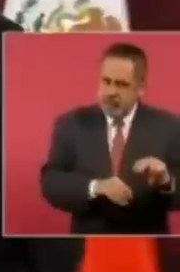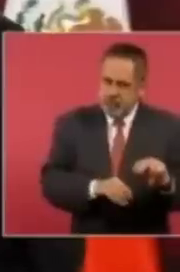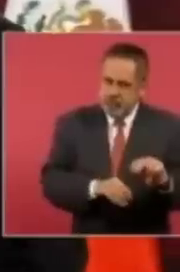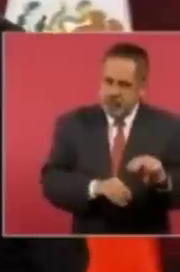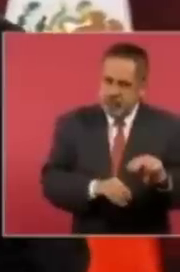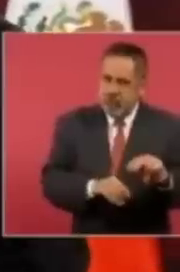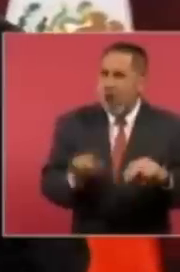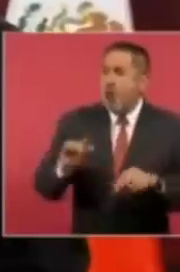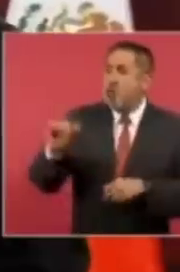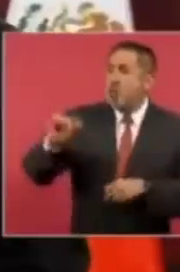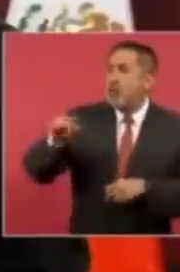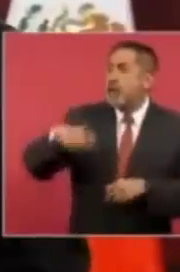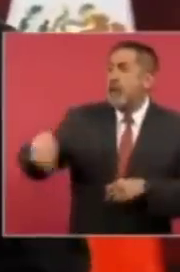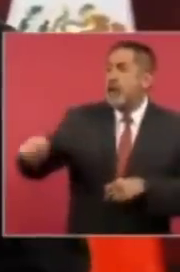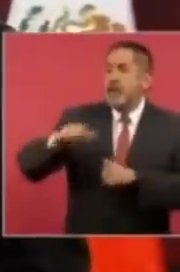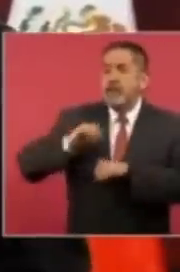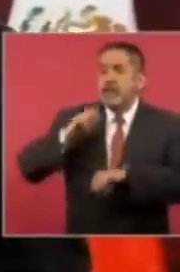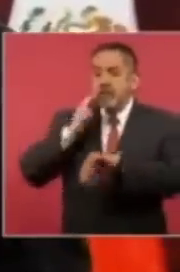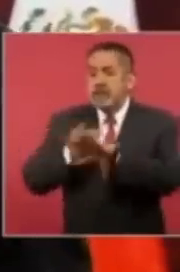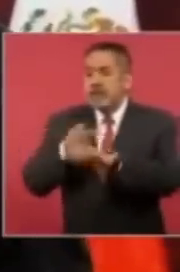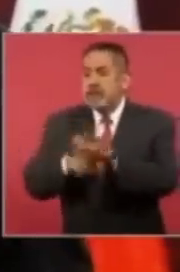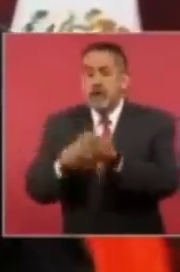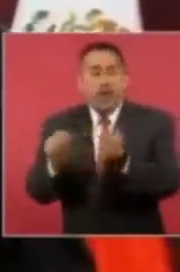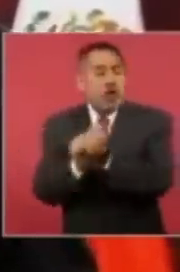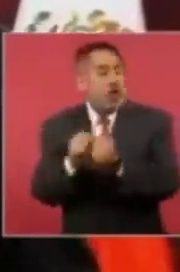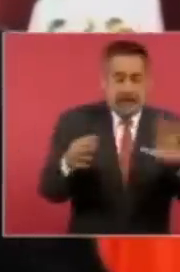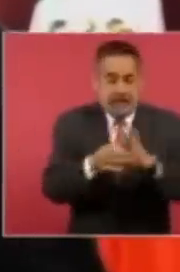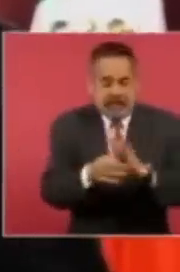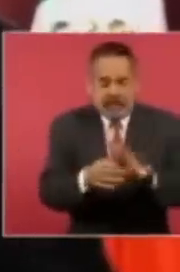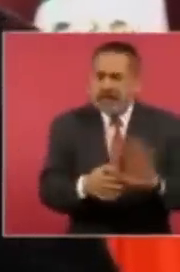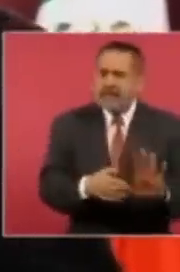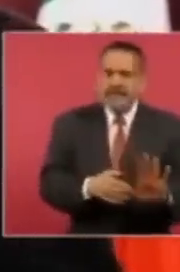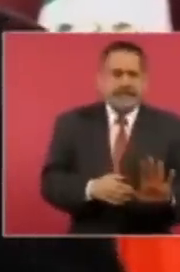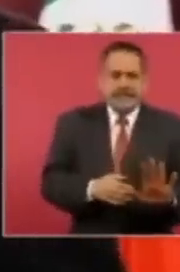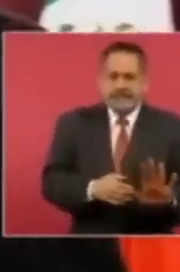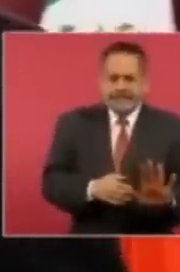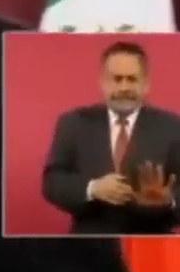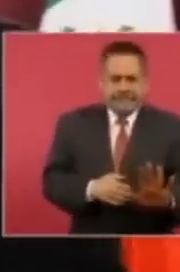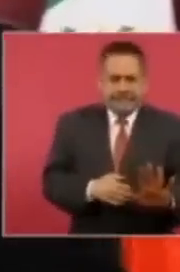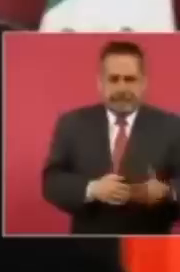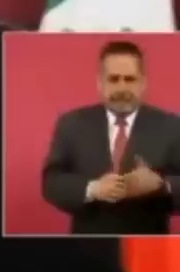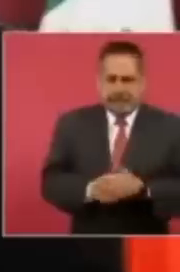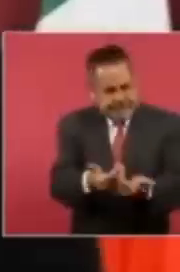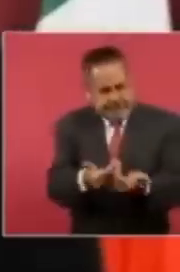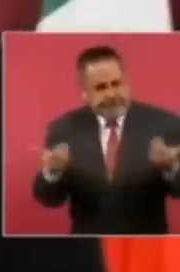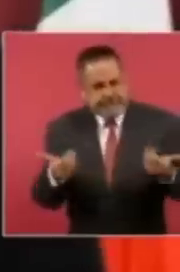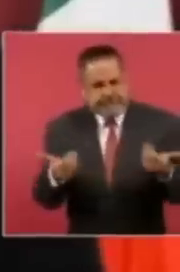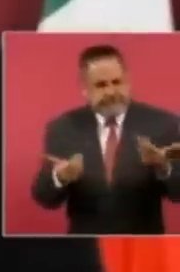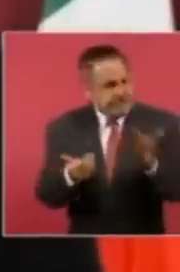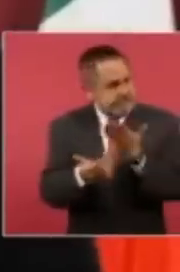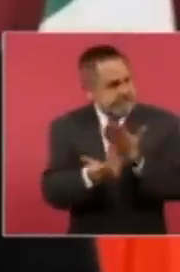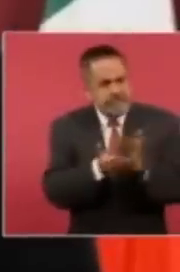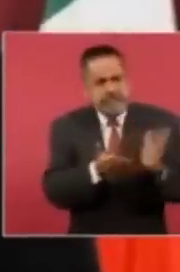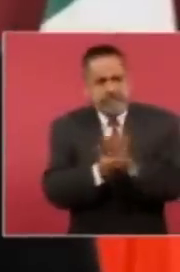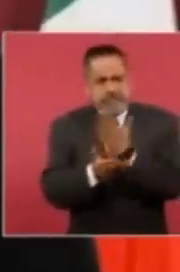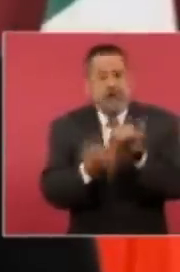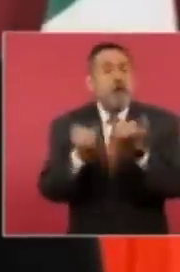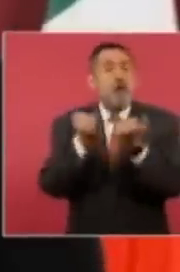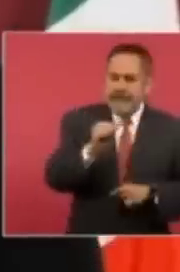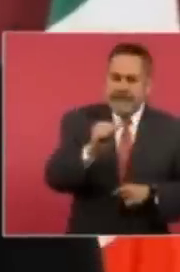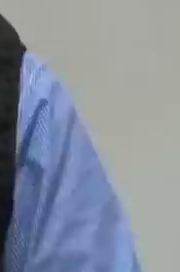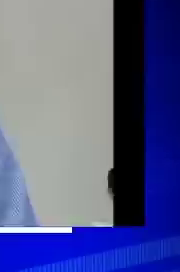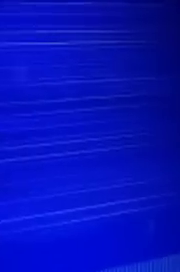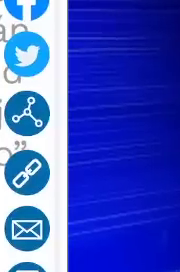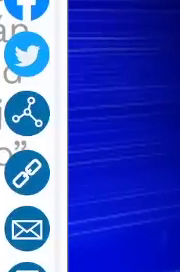el estado de derecho ahora en este escenario en el marco de nuestras leyes y en el marco de este proceso de extradición también